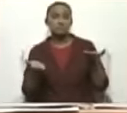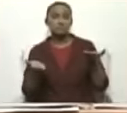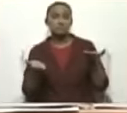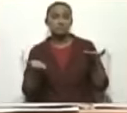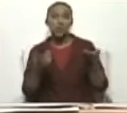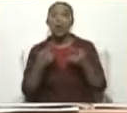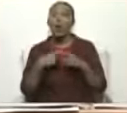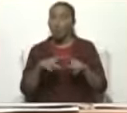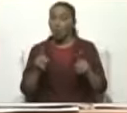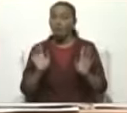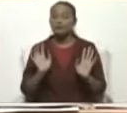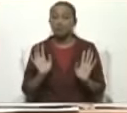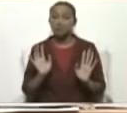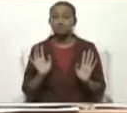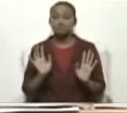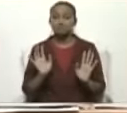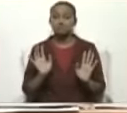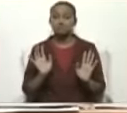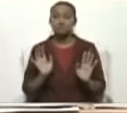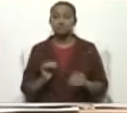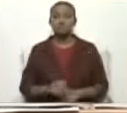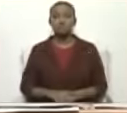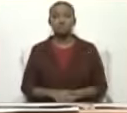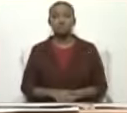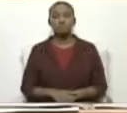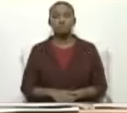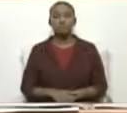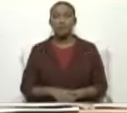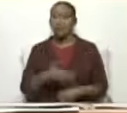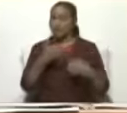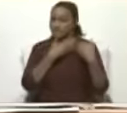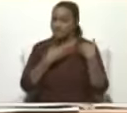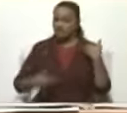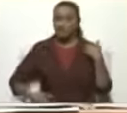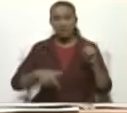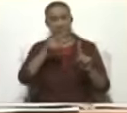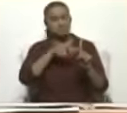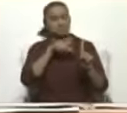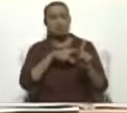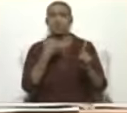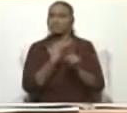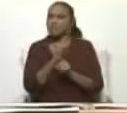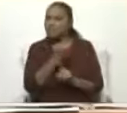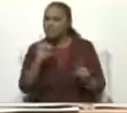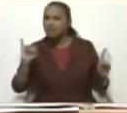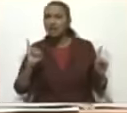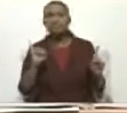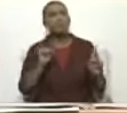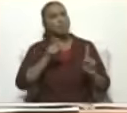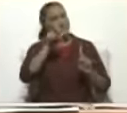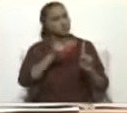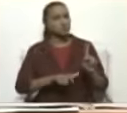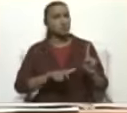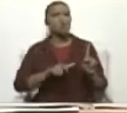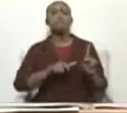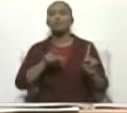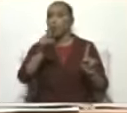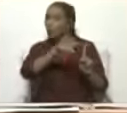otra balanza. Un presidente independiente, un presidente que tenga que darle cuerda. Escoja,